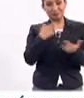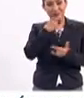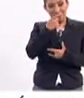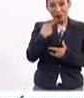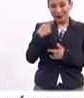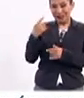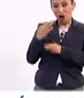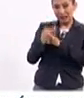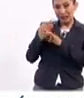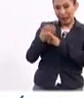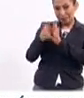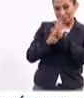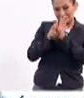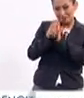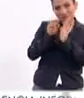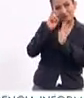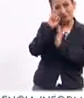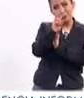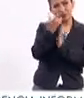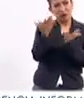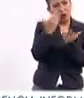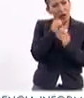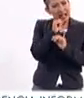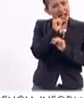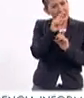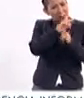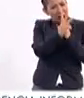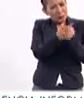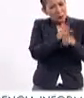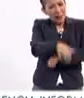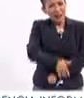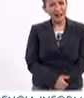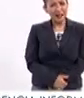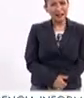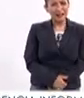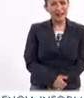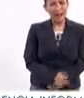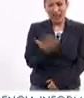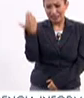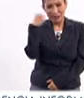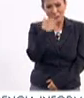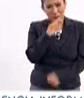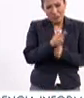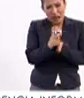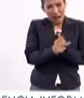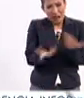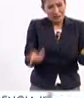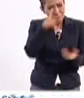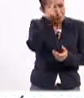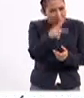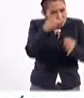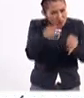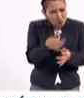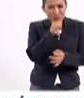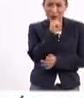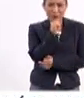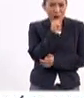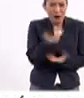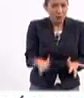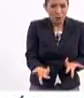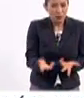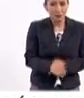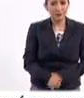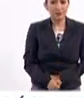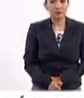con los que estamos en el documental, pero si no existía ningún país. En ese momento no existía un país